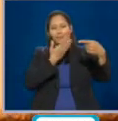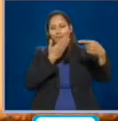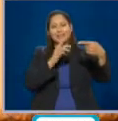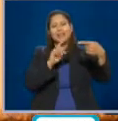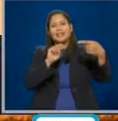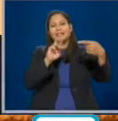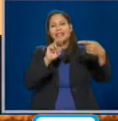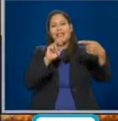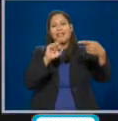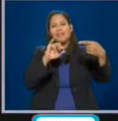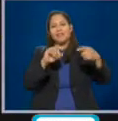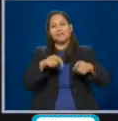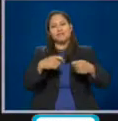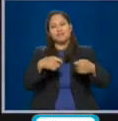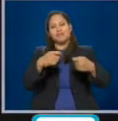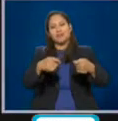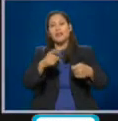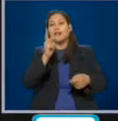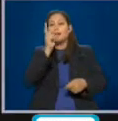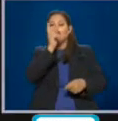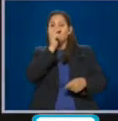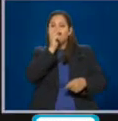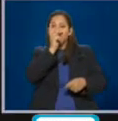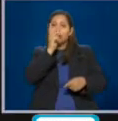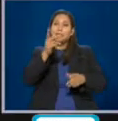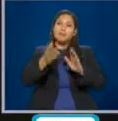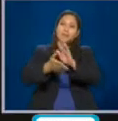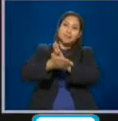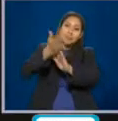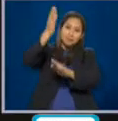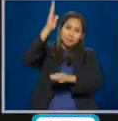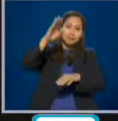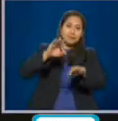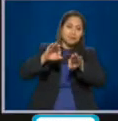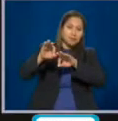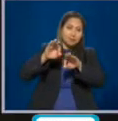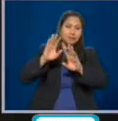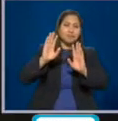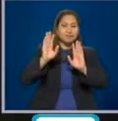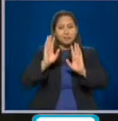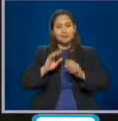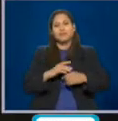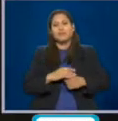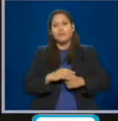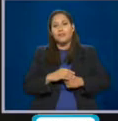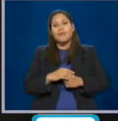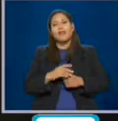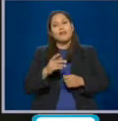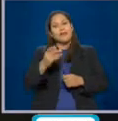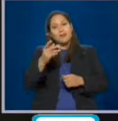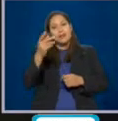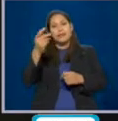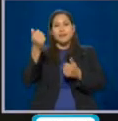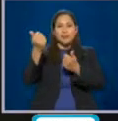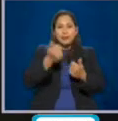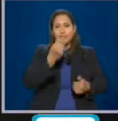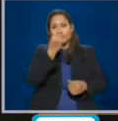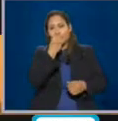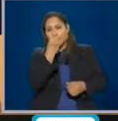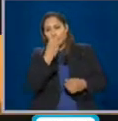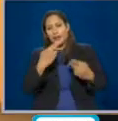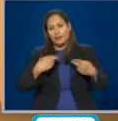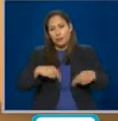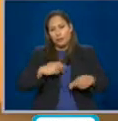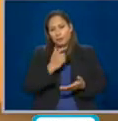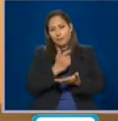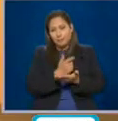pues, papá se va a casa, o la persona que definieron que tenía que ir a trabajar, trae el sustento económico,